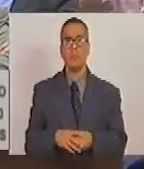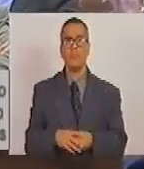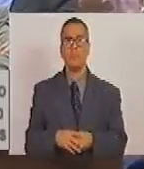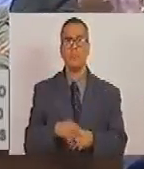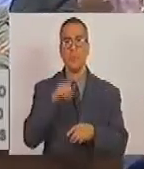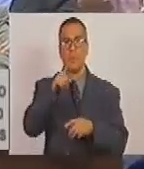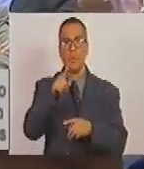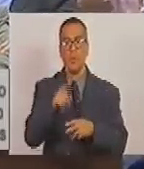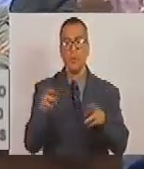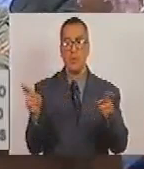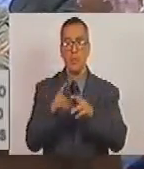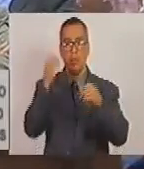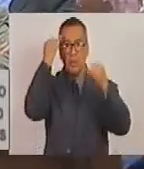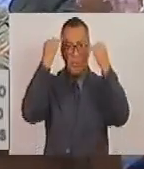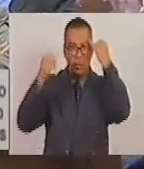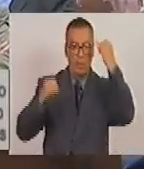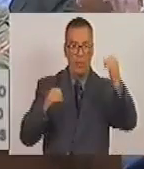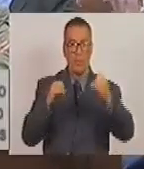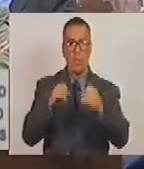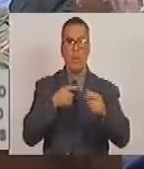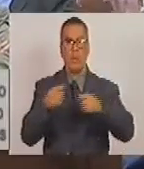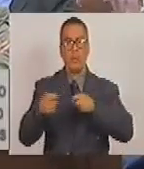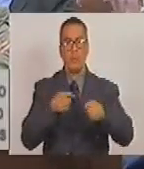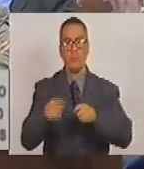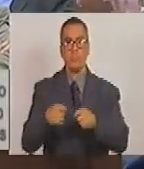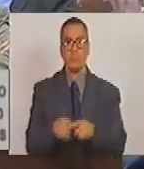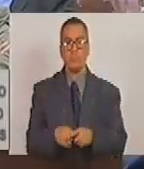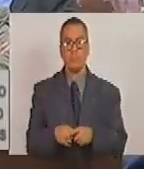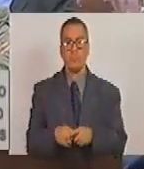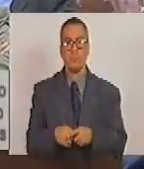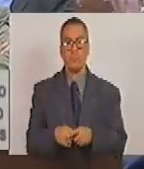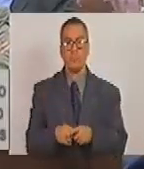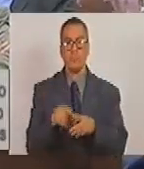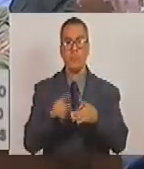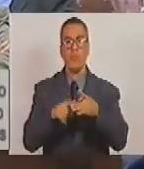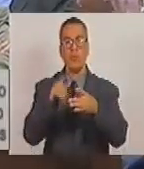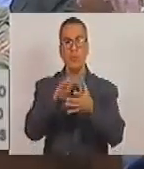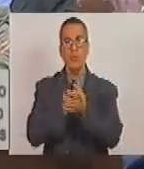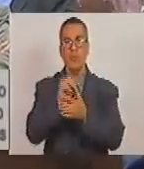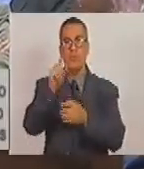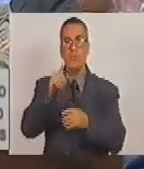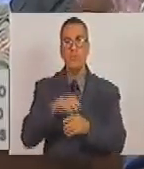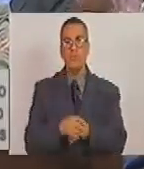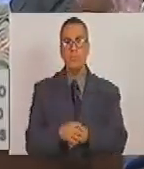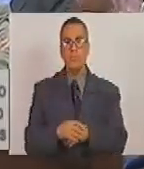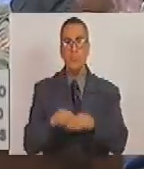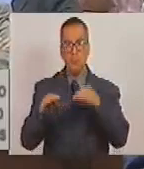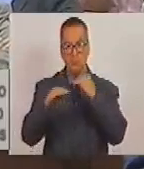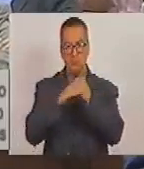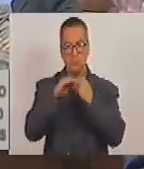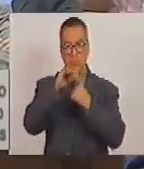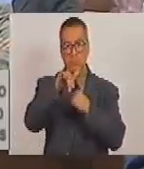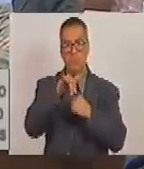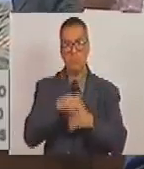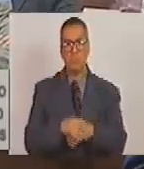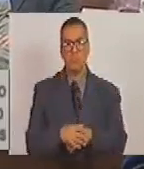en esta red de inteligencia que bien manejaba la parte patriota. igual